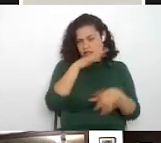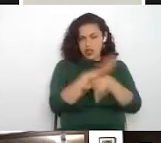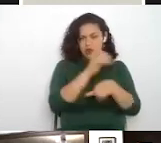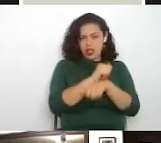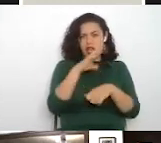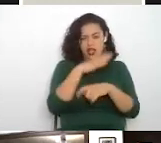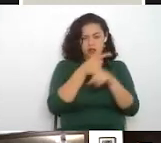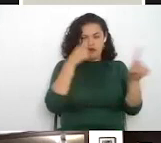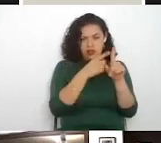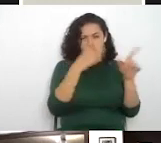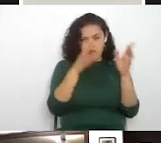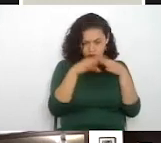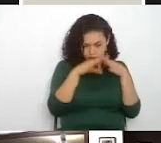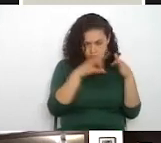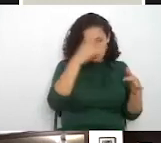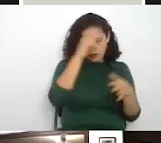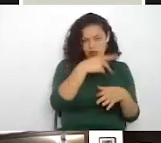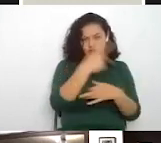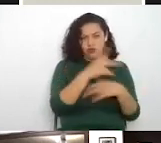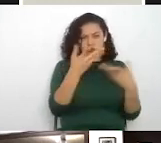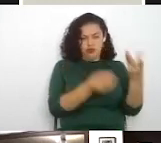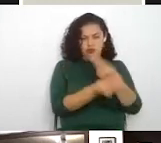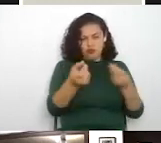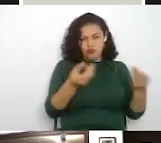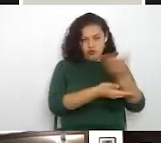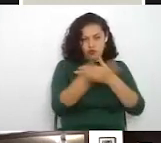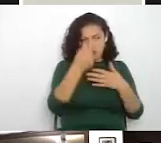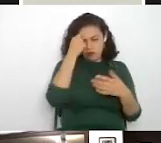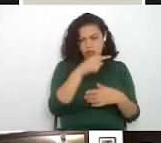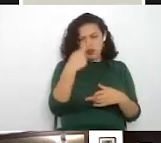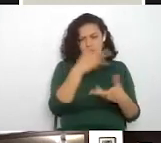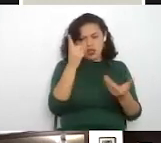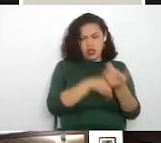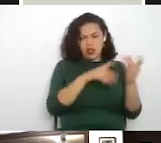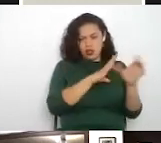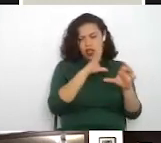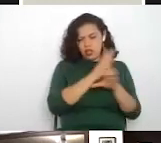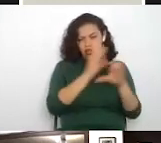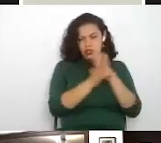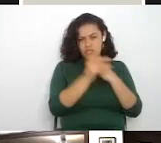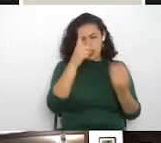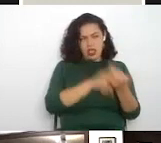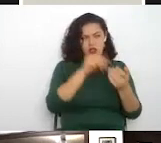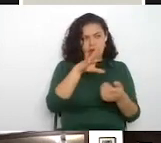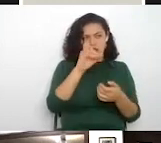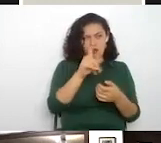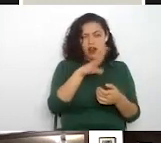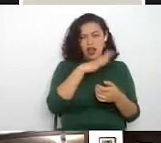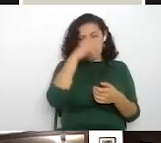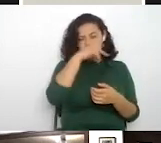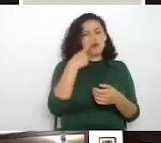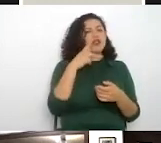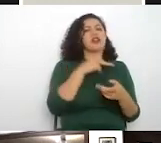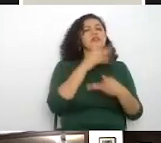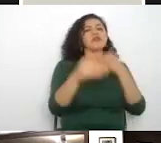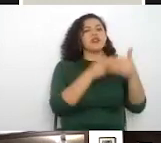objetivo constante debido a la dinámica del contenido de cada uno de los elementos que conforman el manual de políticas y